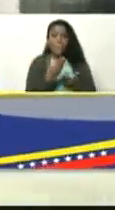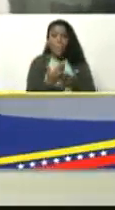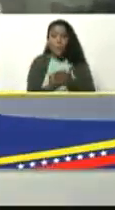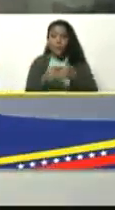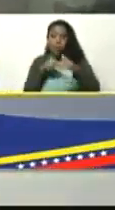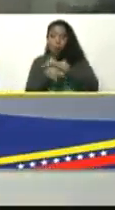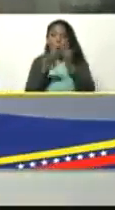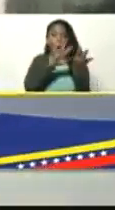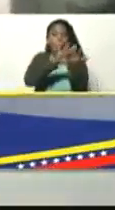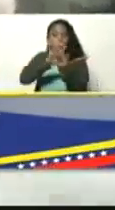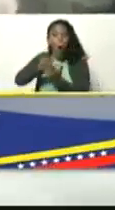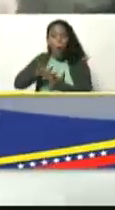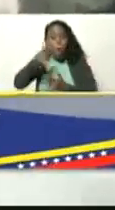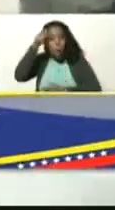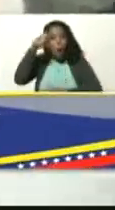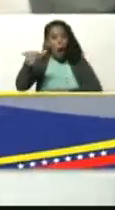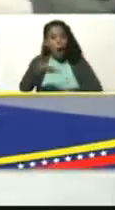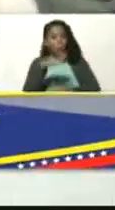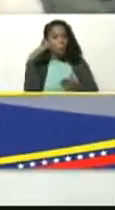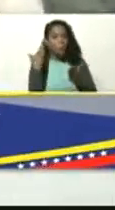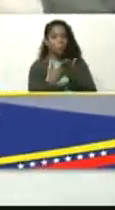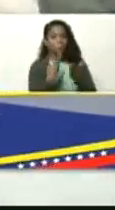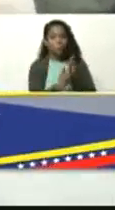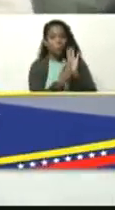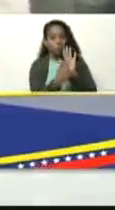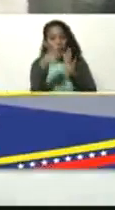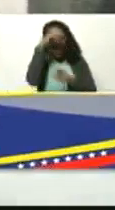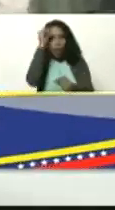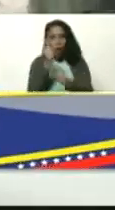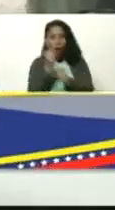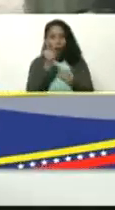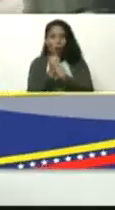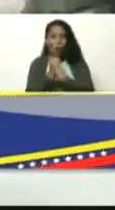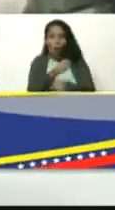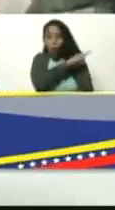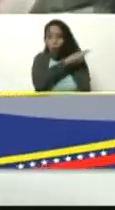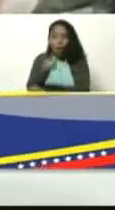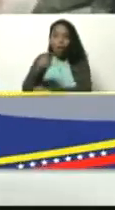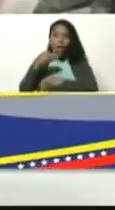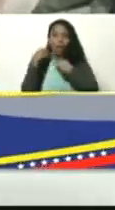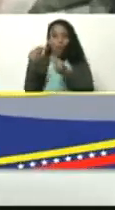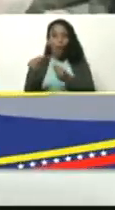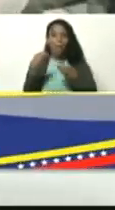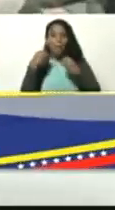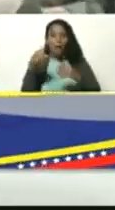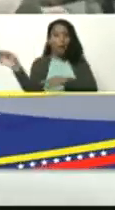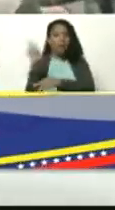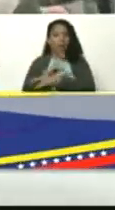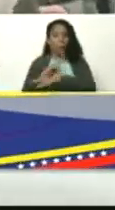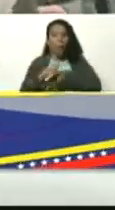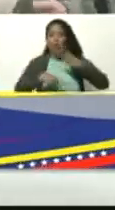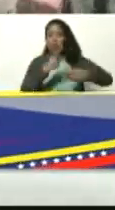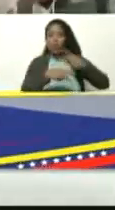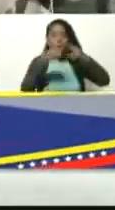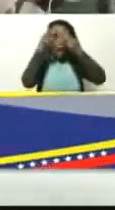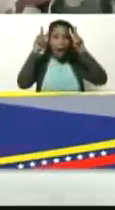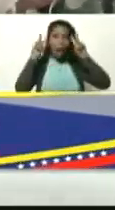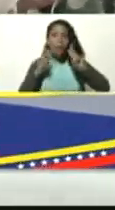en contacto con el pueblo, constatar los trabajos, dar órdenes para acelerar los procesos de